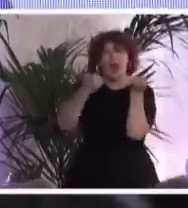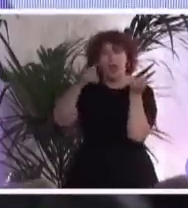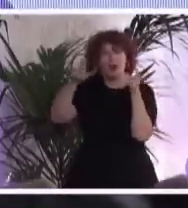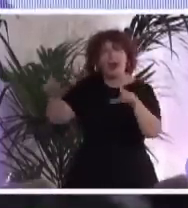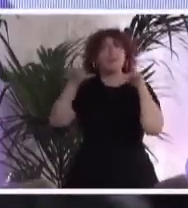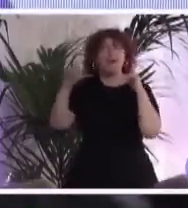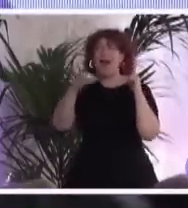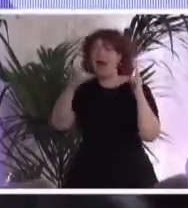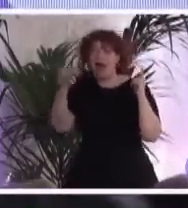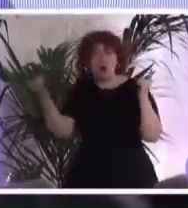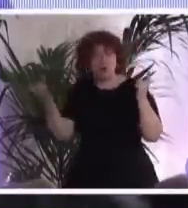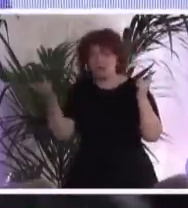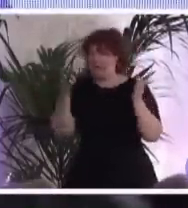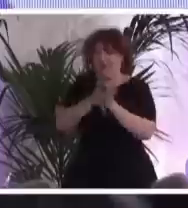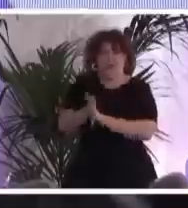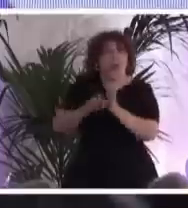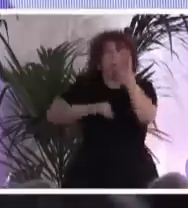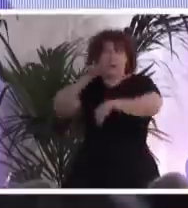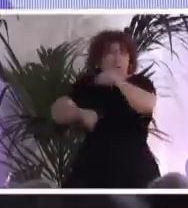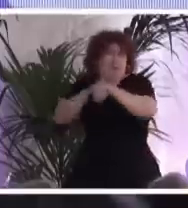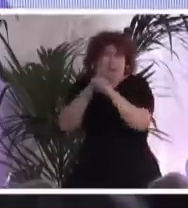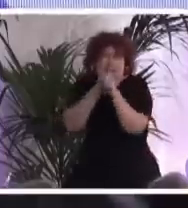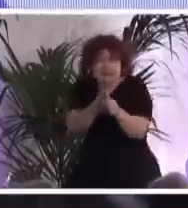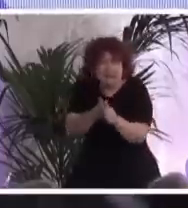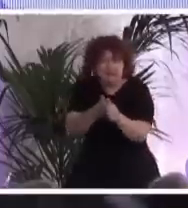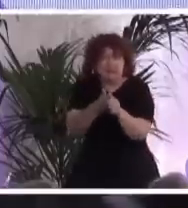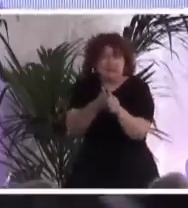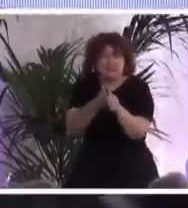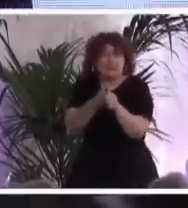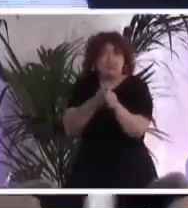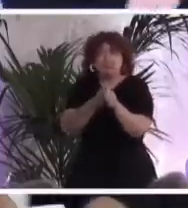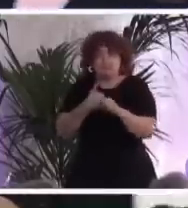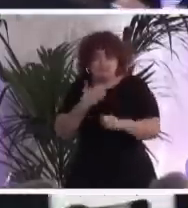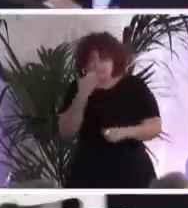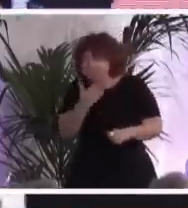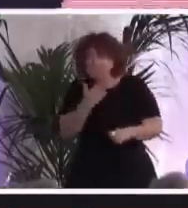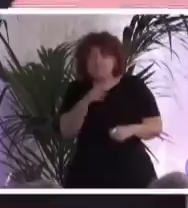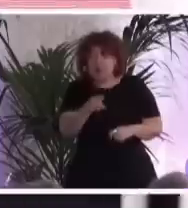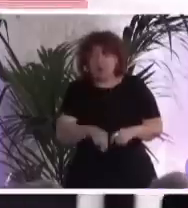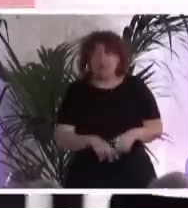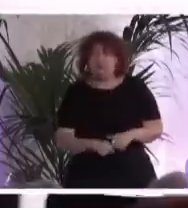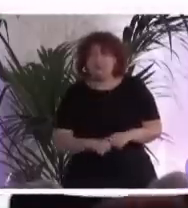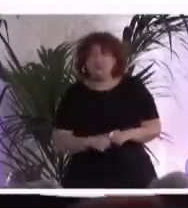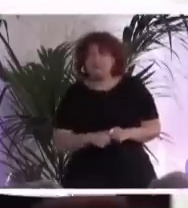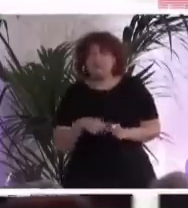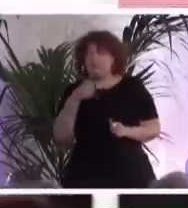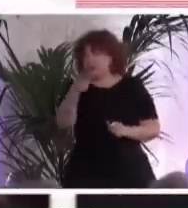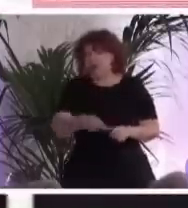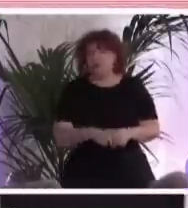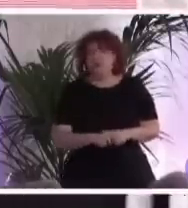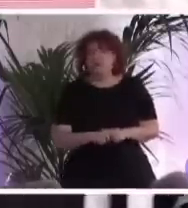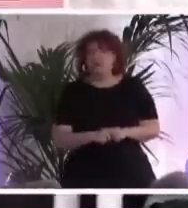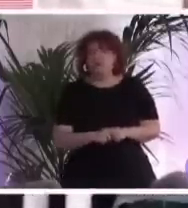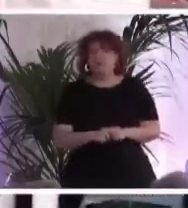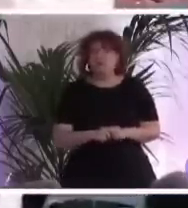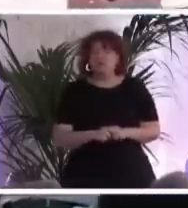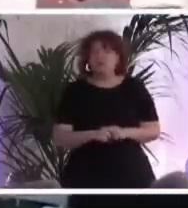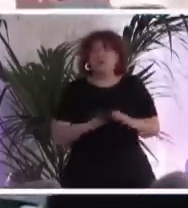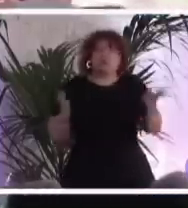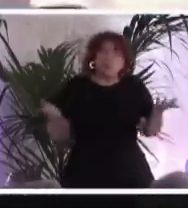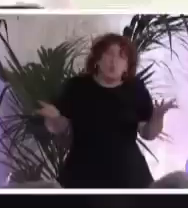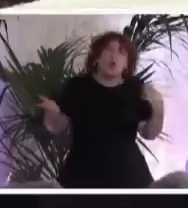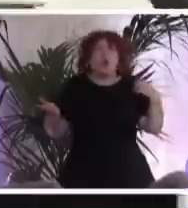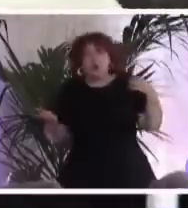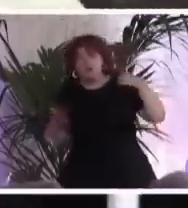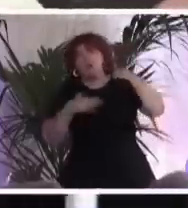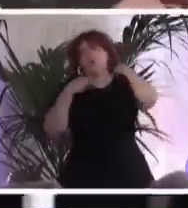este señor miles de veces le habrán hecho todo tipo de preguntas pues no la siguiente pregunta que me haría es bueno